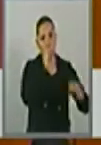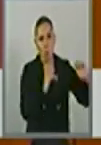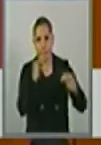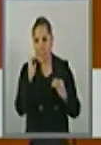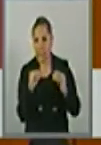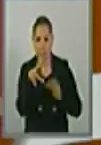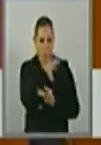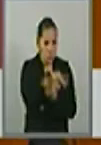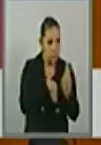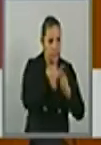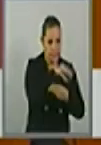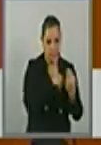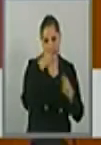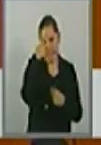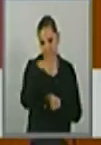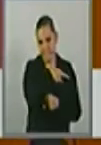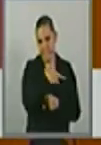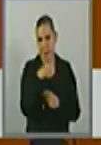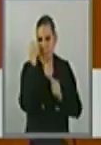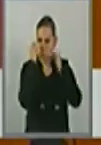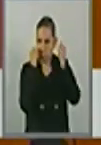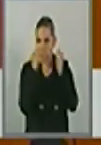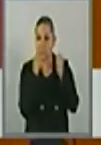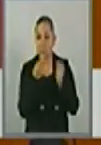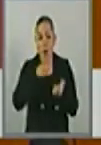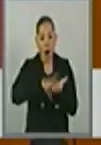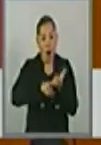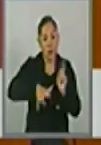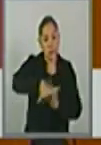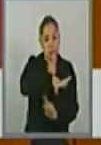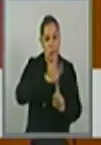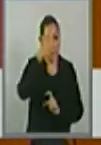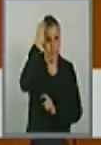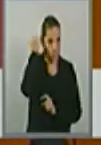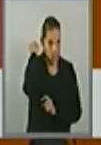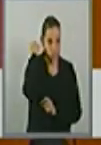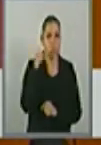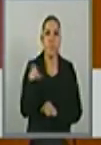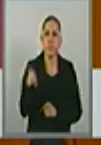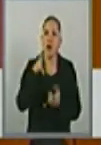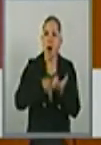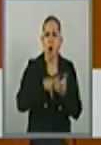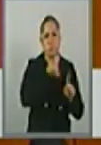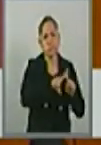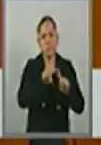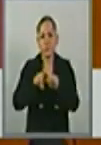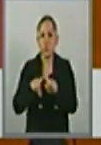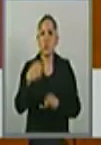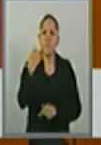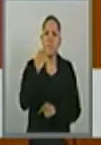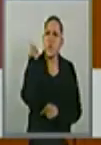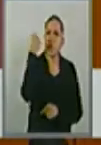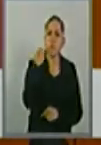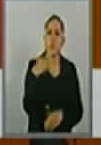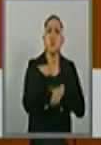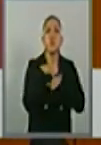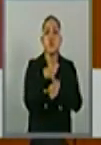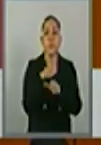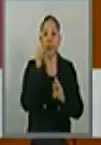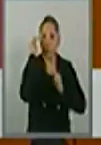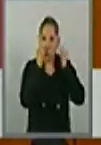sector turístico en morelos como parte de un ciclo de foros denominados foros para la competitividad sustentable